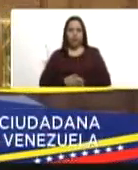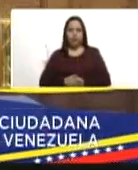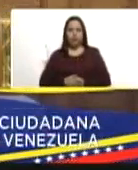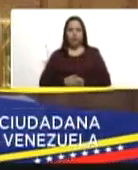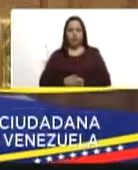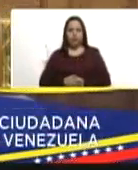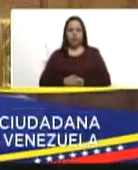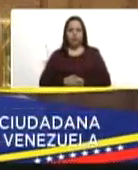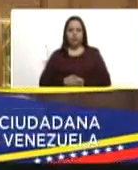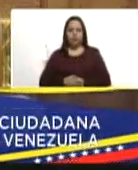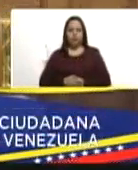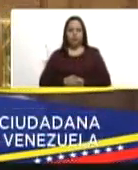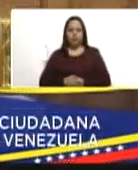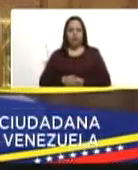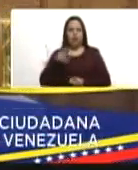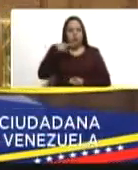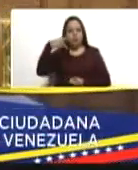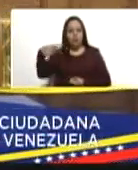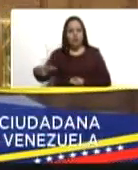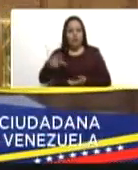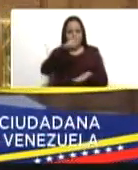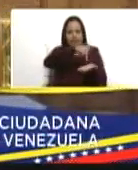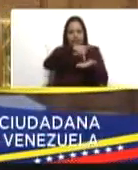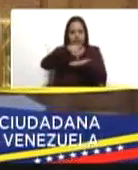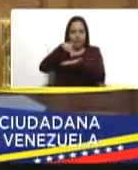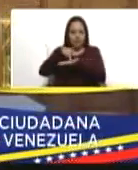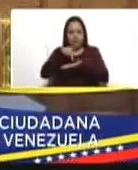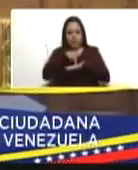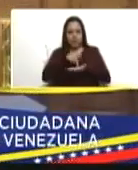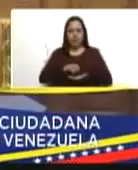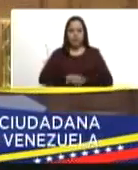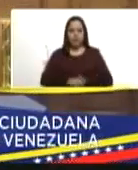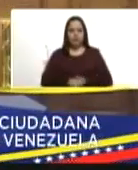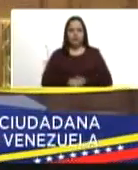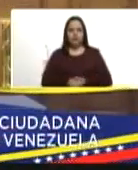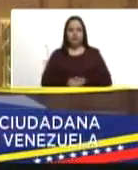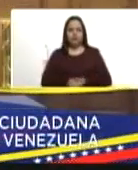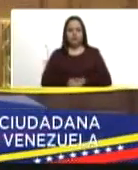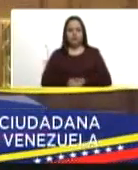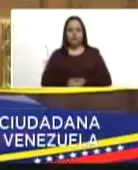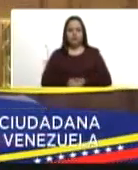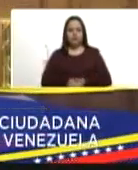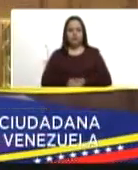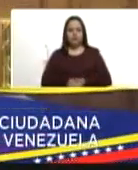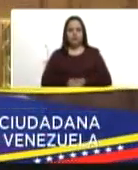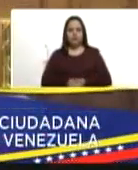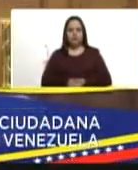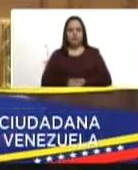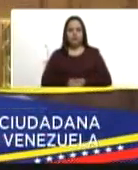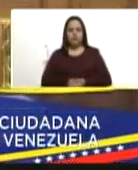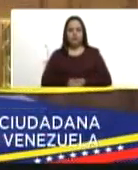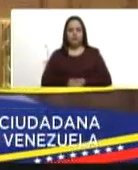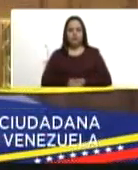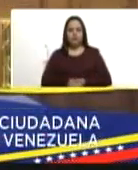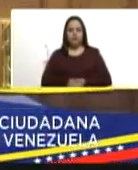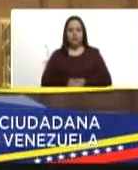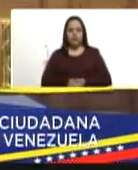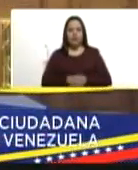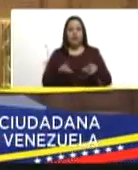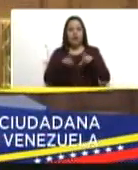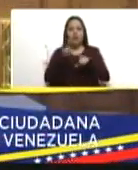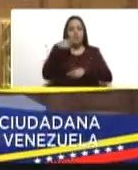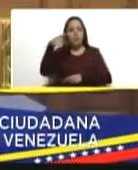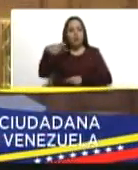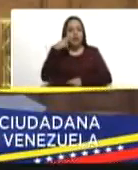inclusión política de participación se trata de la política